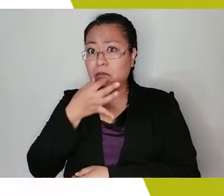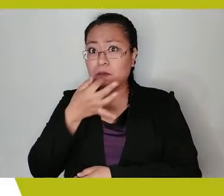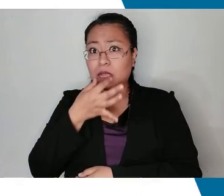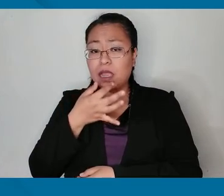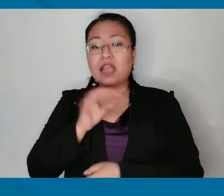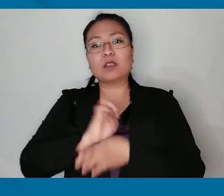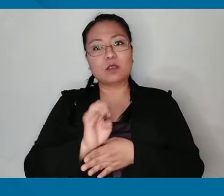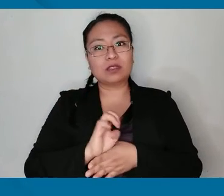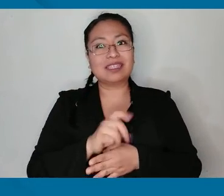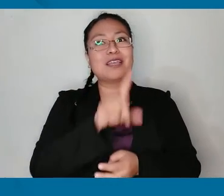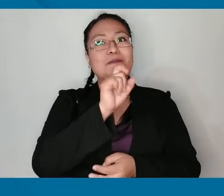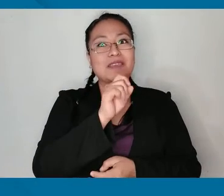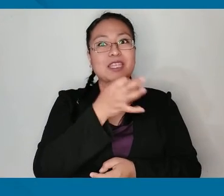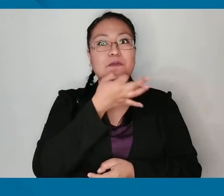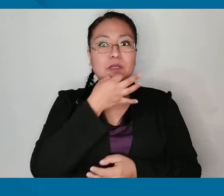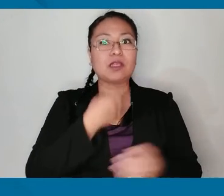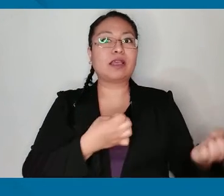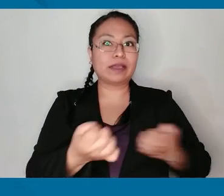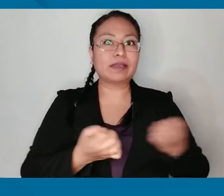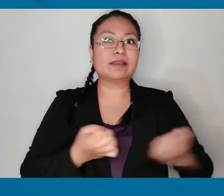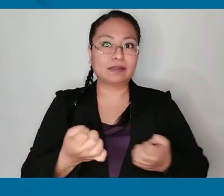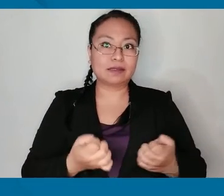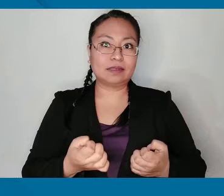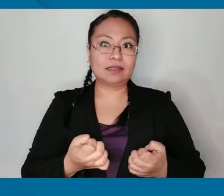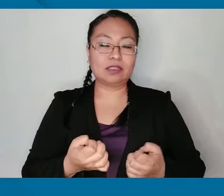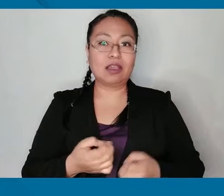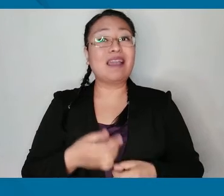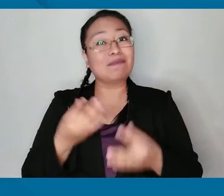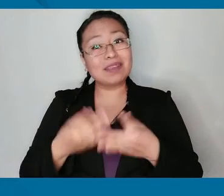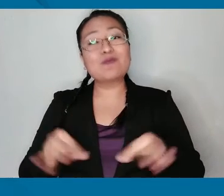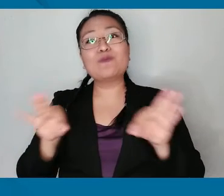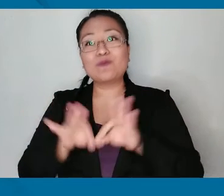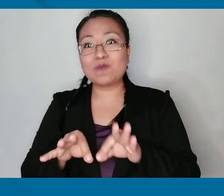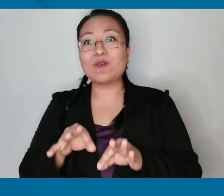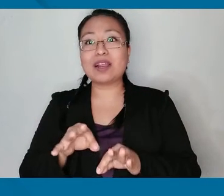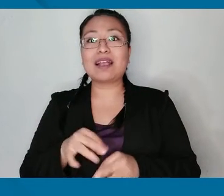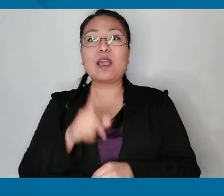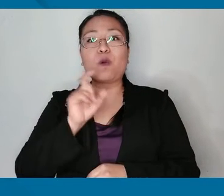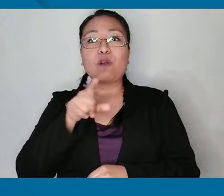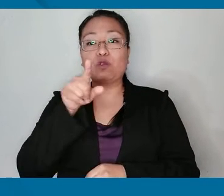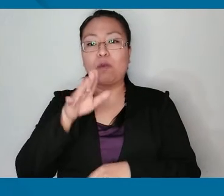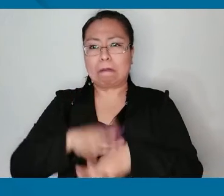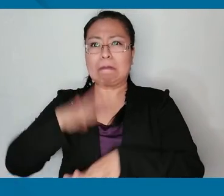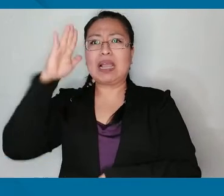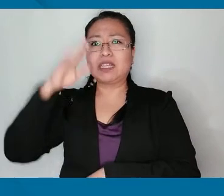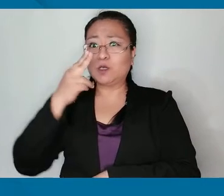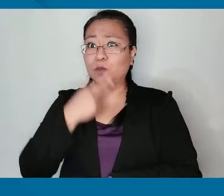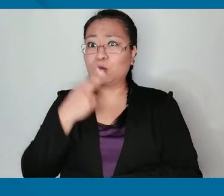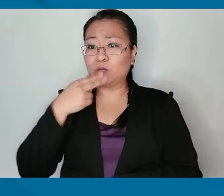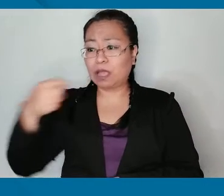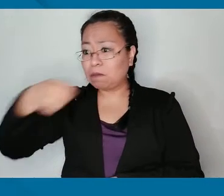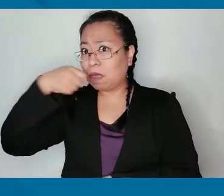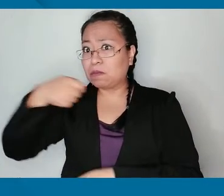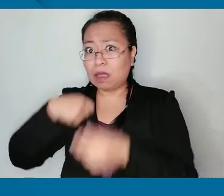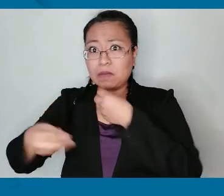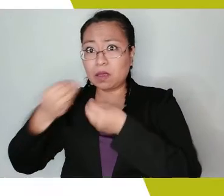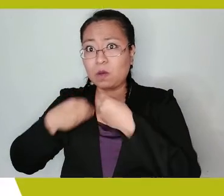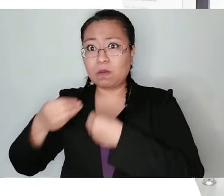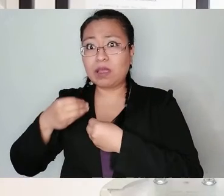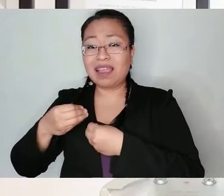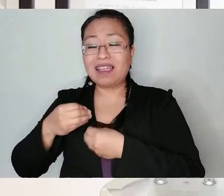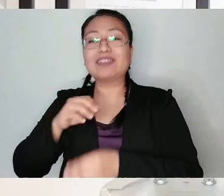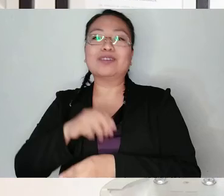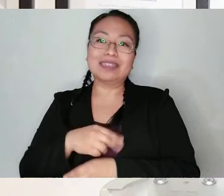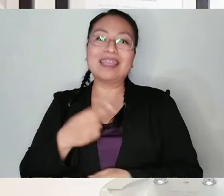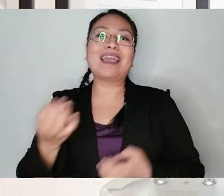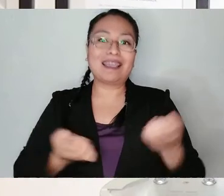Por lo tanto, es importante que hagan actividad física si hay un exceso en el consumo de azúcar.